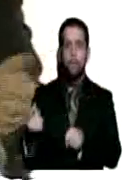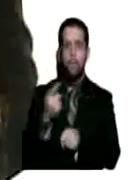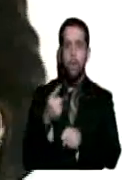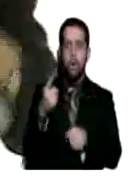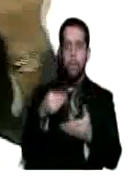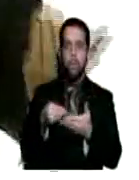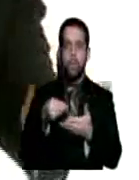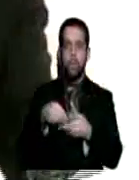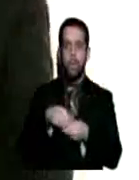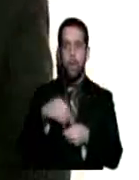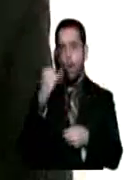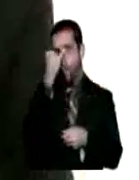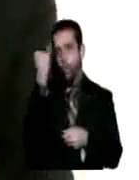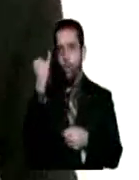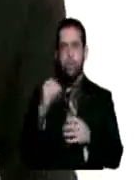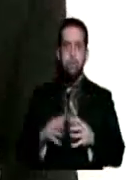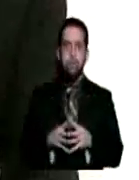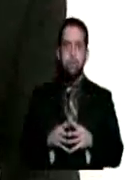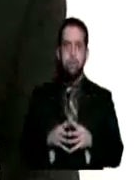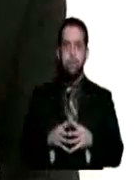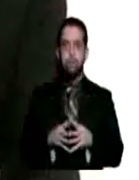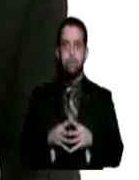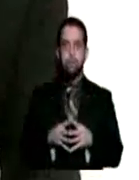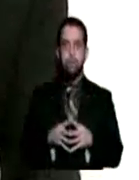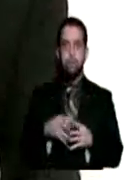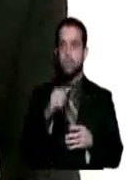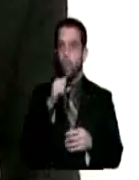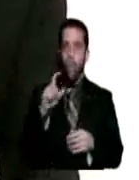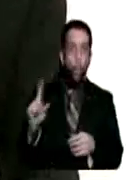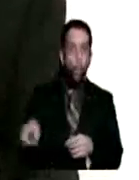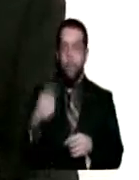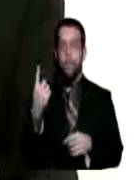no recomiendo que sea exclusivamente mediante reducción de gastos.